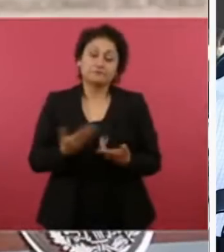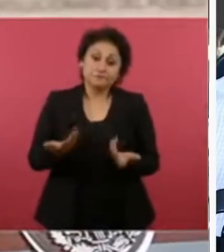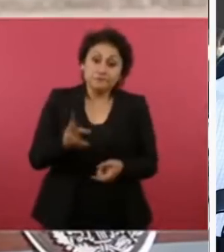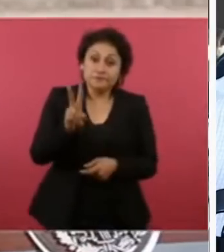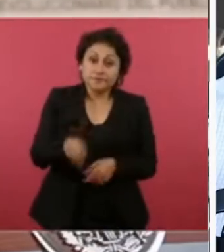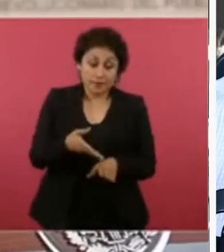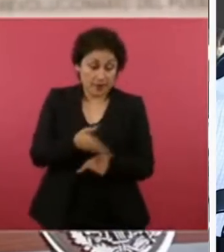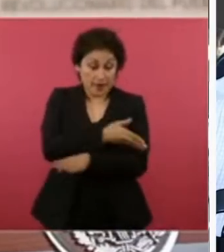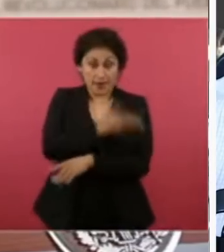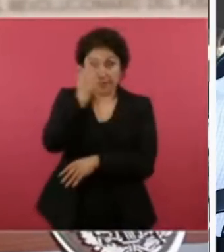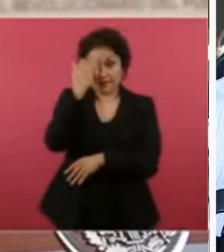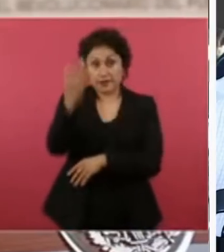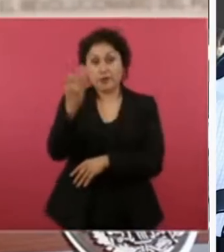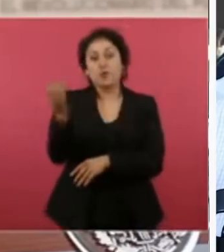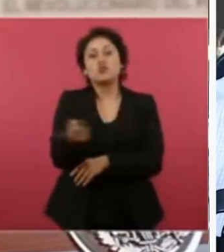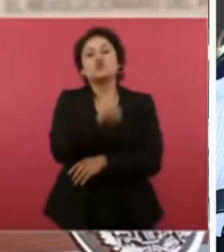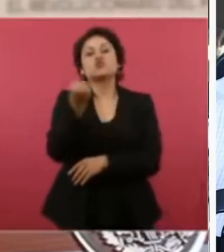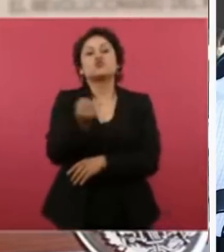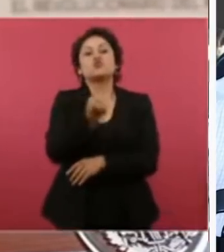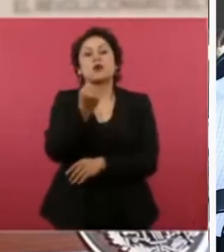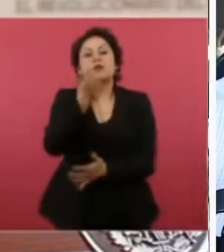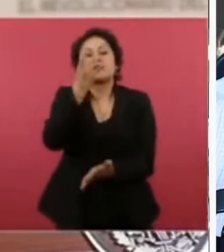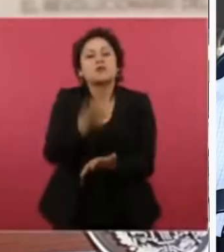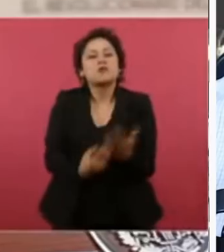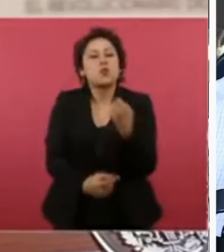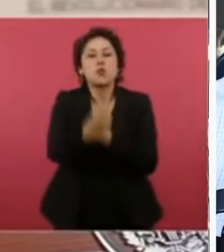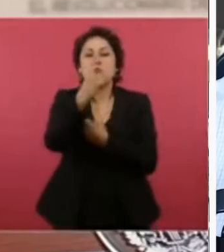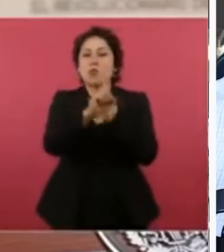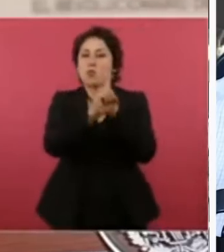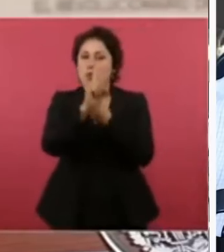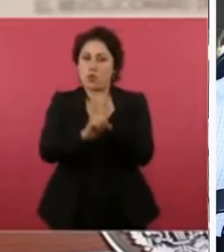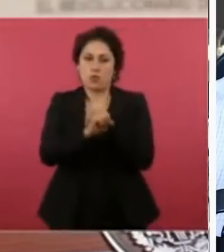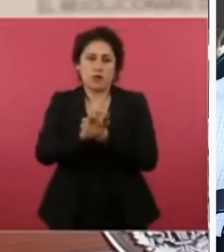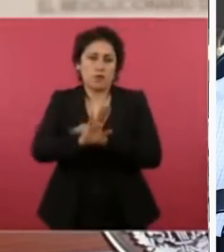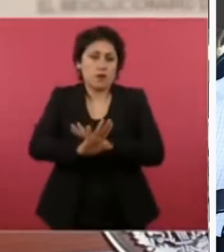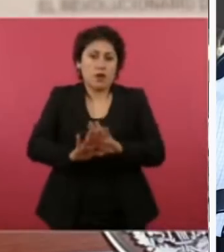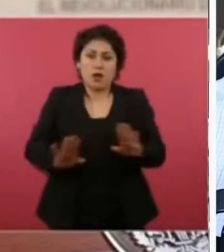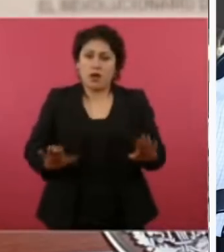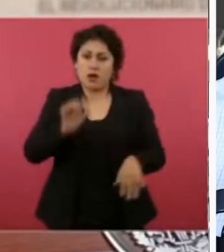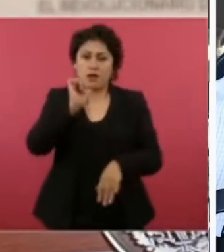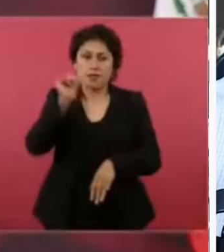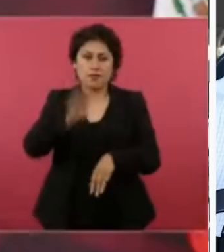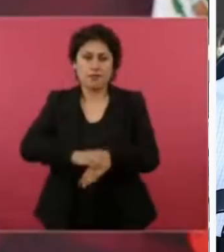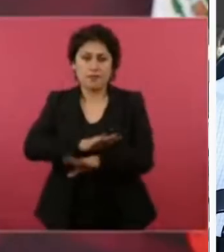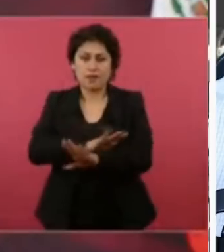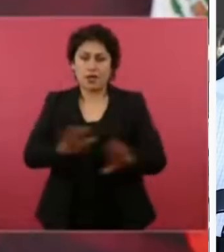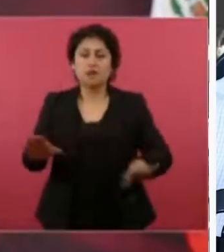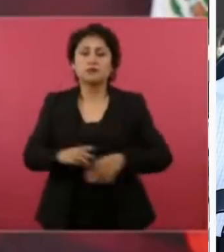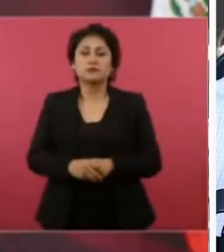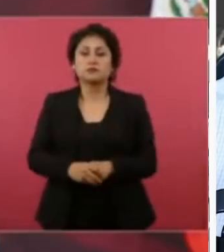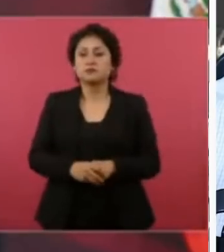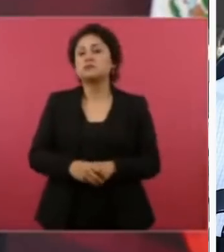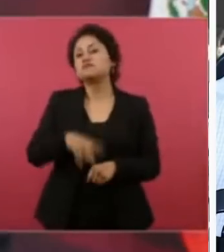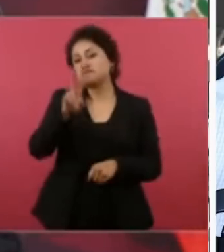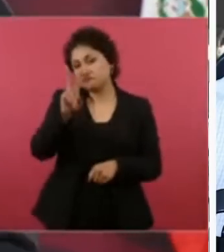Afortunadamente fue el único problema que tuvimos con el presidente Trump. Fueron